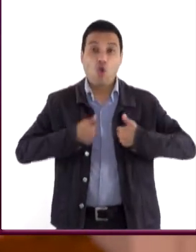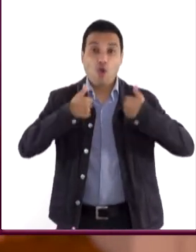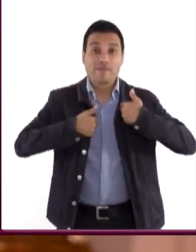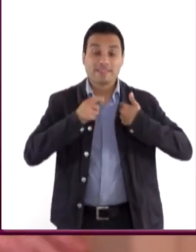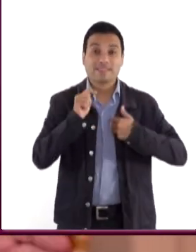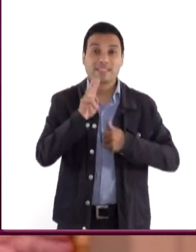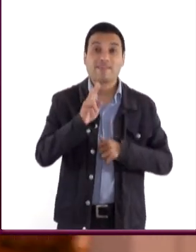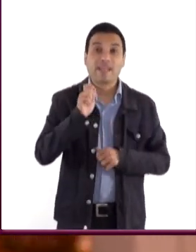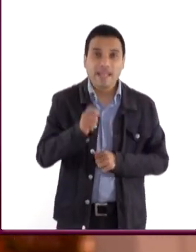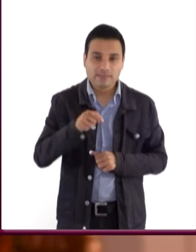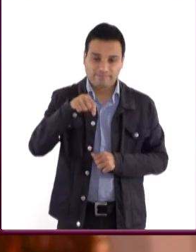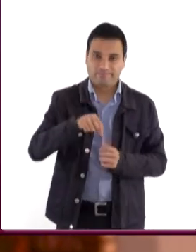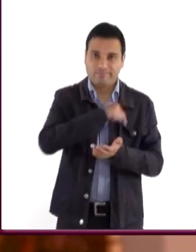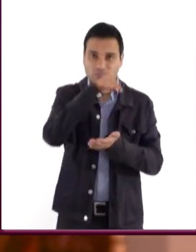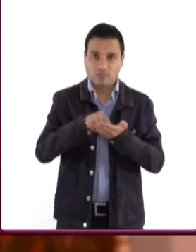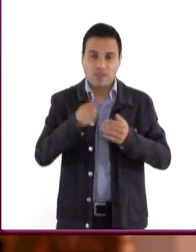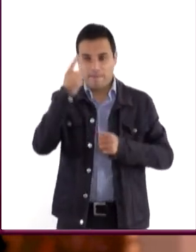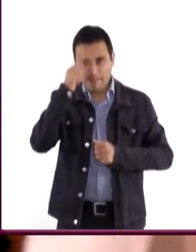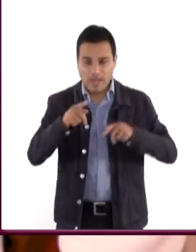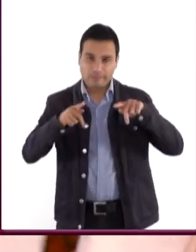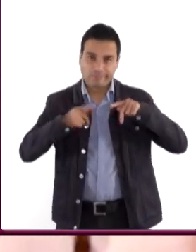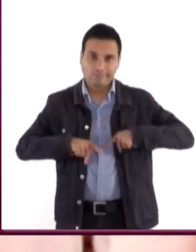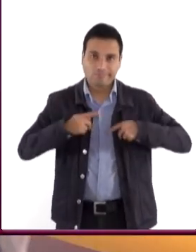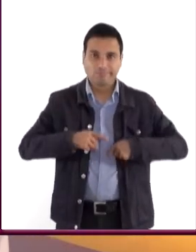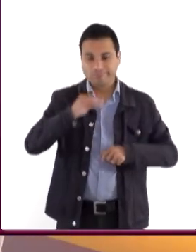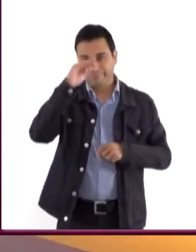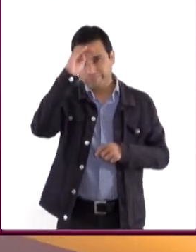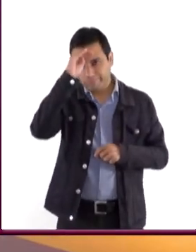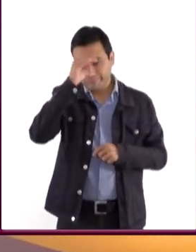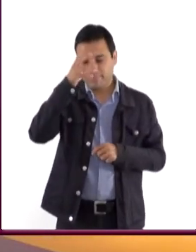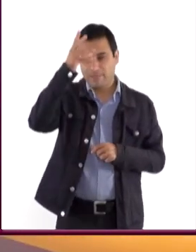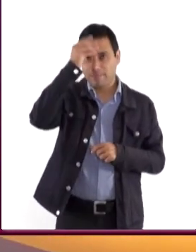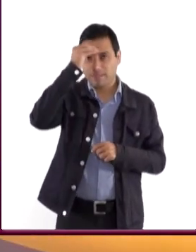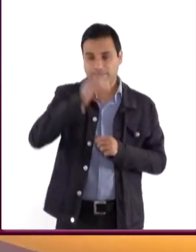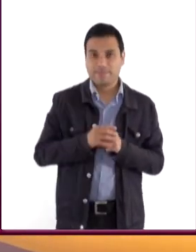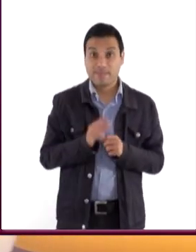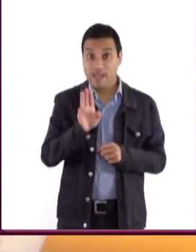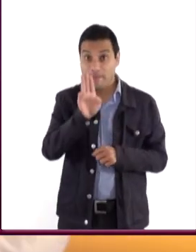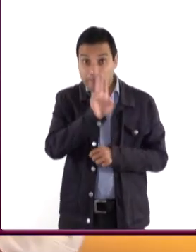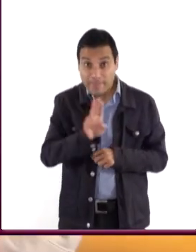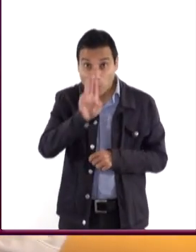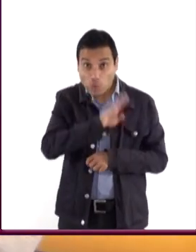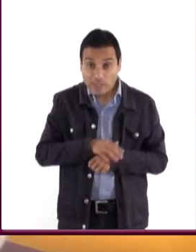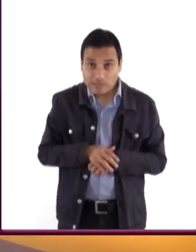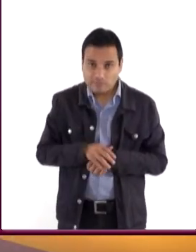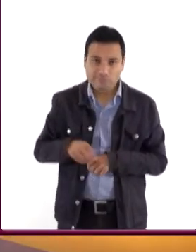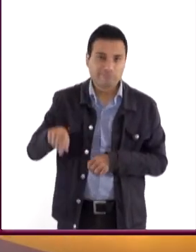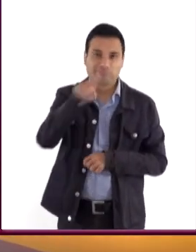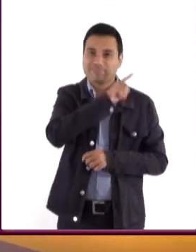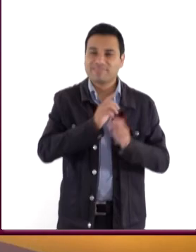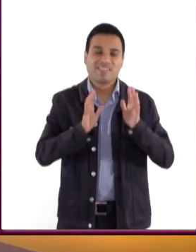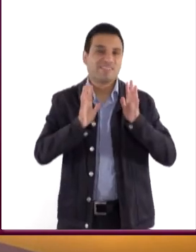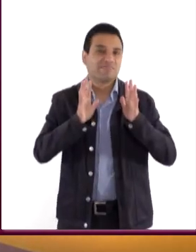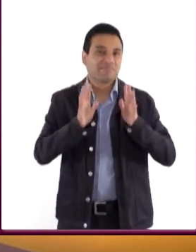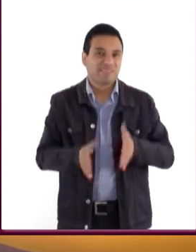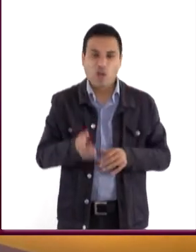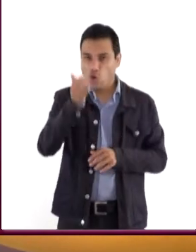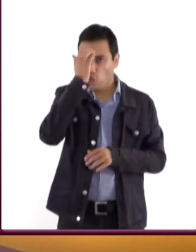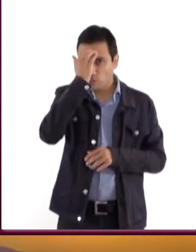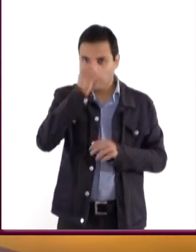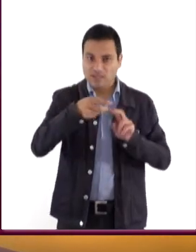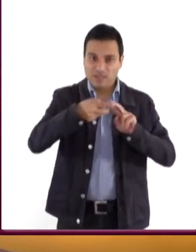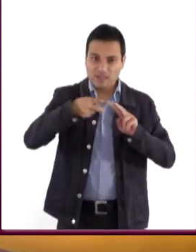un espacio de reflexión y construcción del conocimiento. Este miércoles hicimos un recorrido por territorios de la genética,